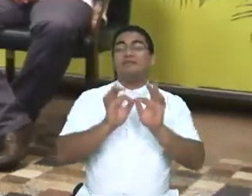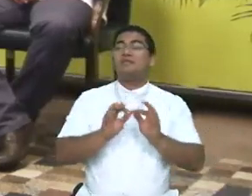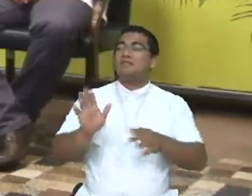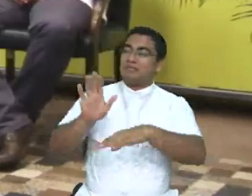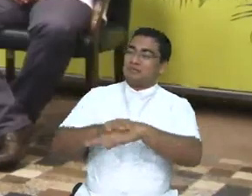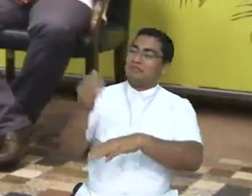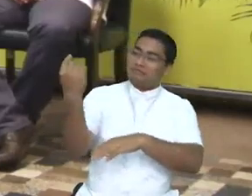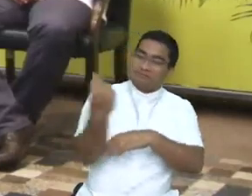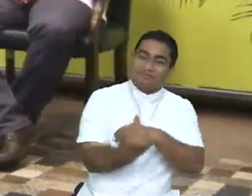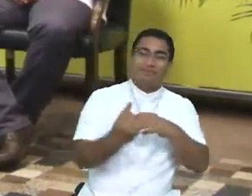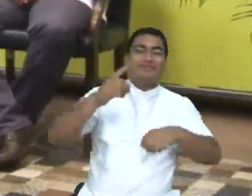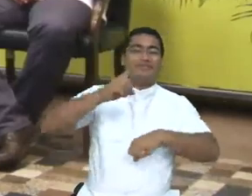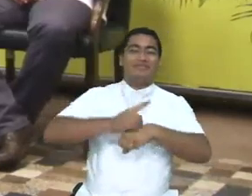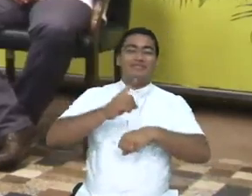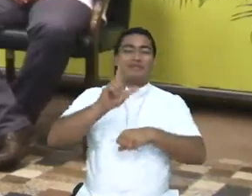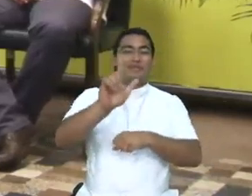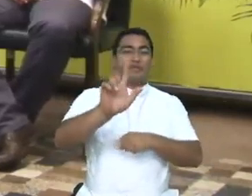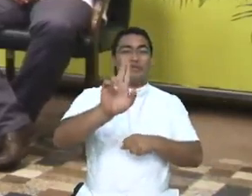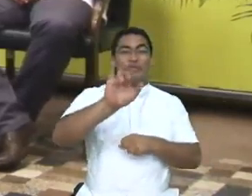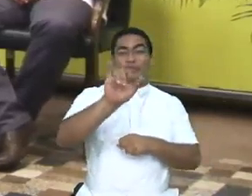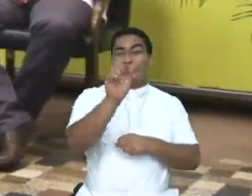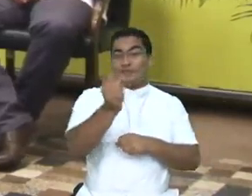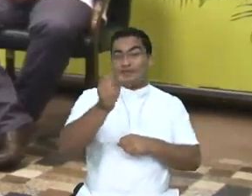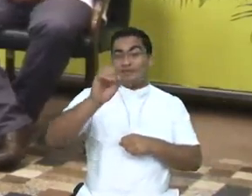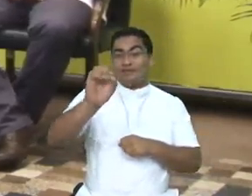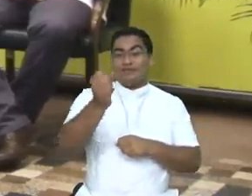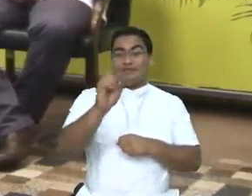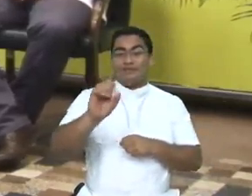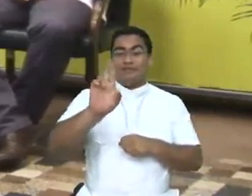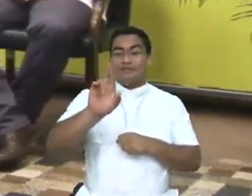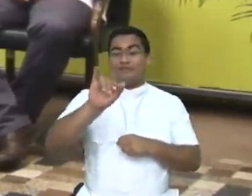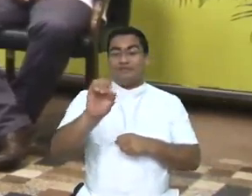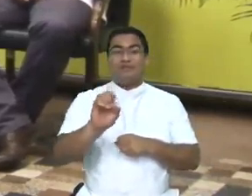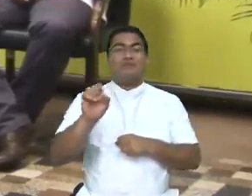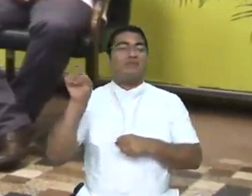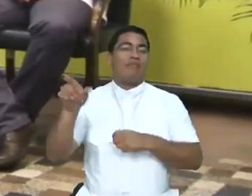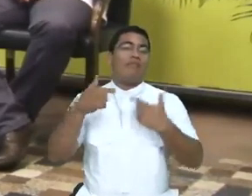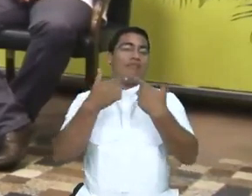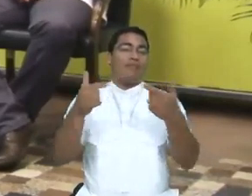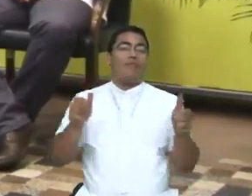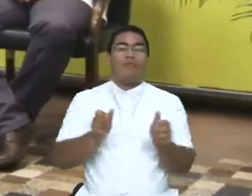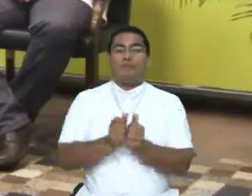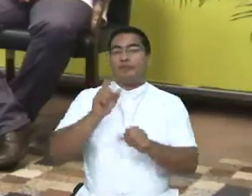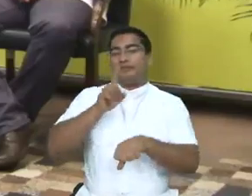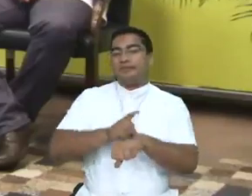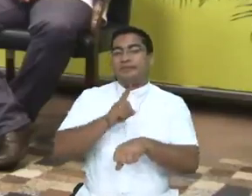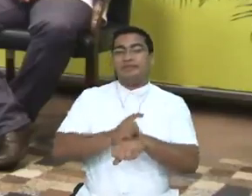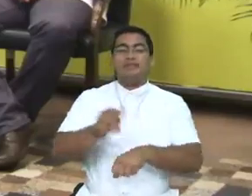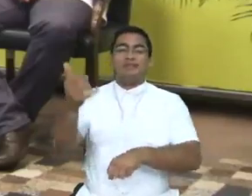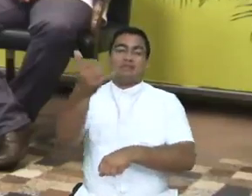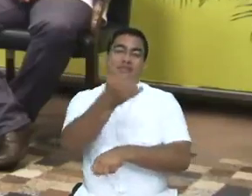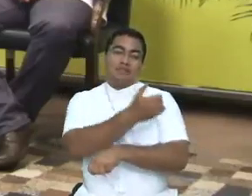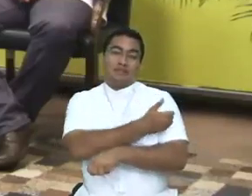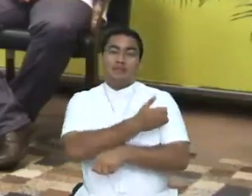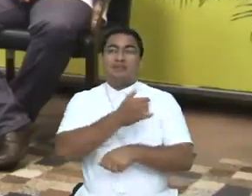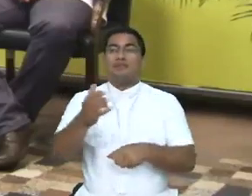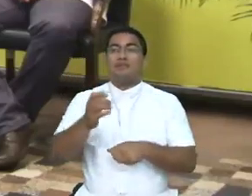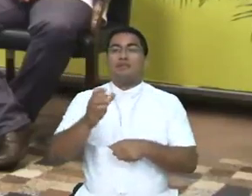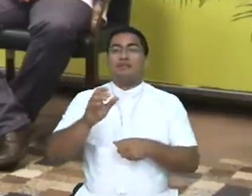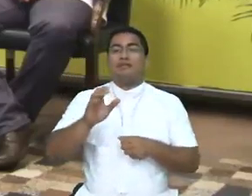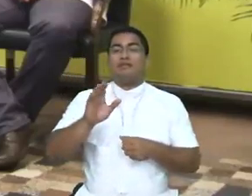invitado al doctor Luis Osorio. Luis Osorio, quien es parte del equipo médico del Hospital de Referencia